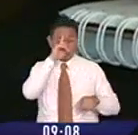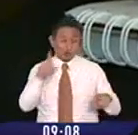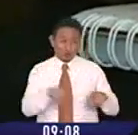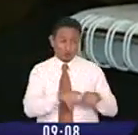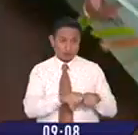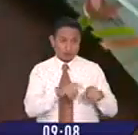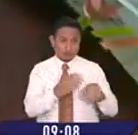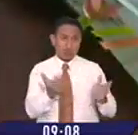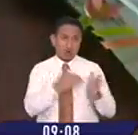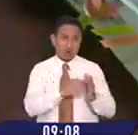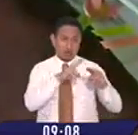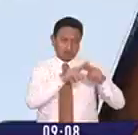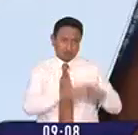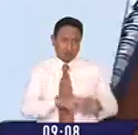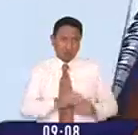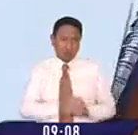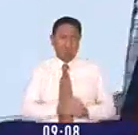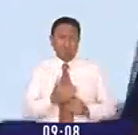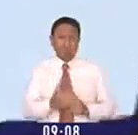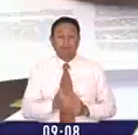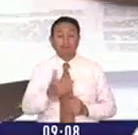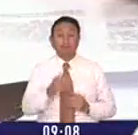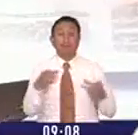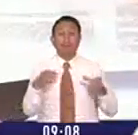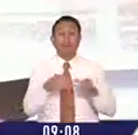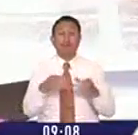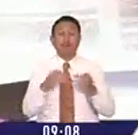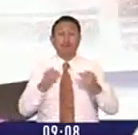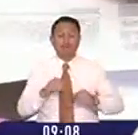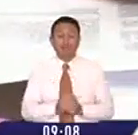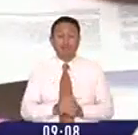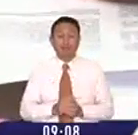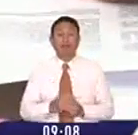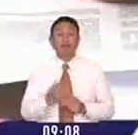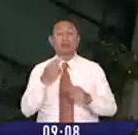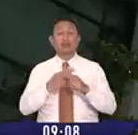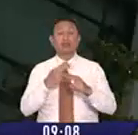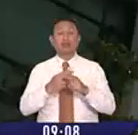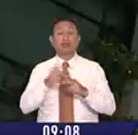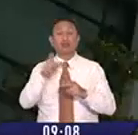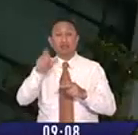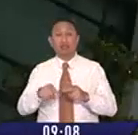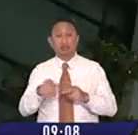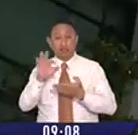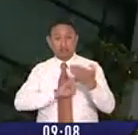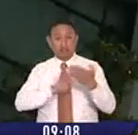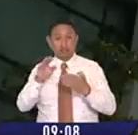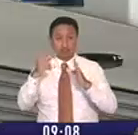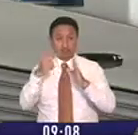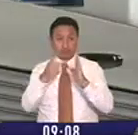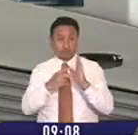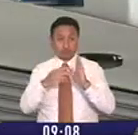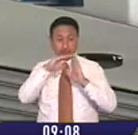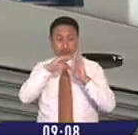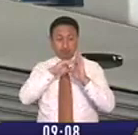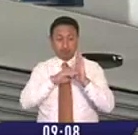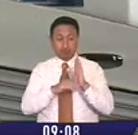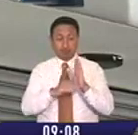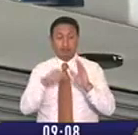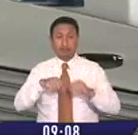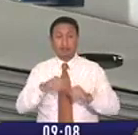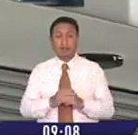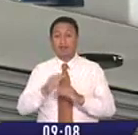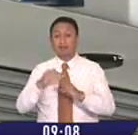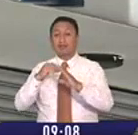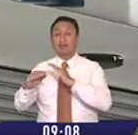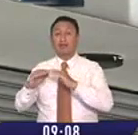nota. Superada esta etapa, la Comisión Ciudadana procederá a publicar el listado oficial de los aspirantes y sus puntajes, documento que será enviado al